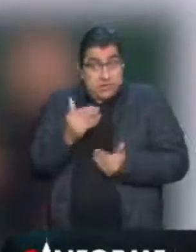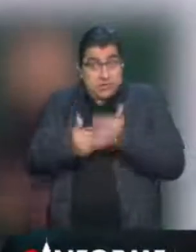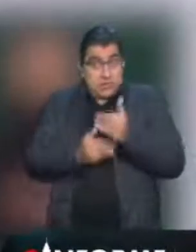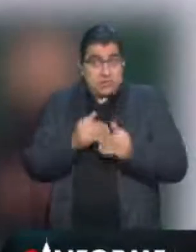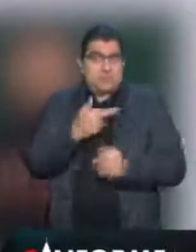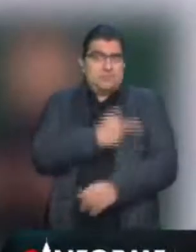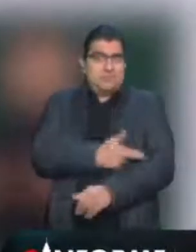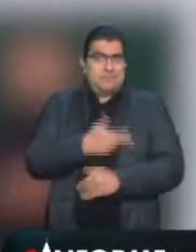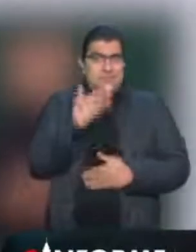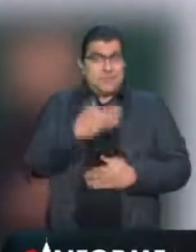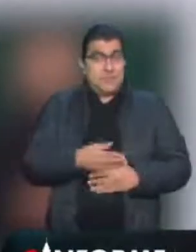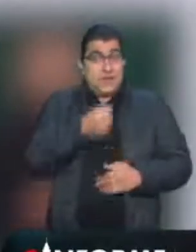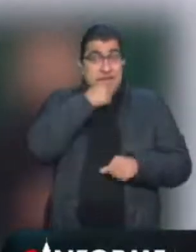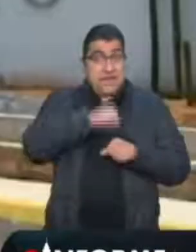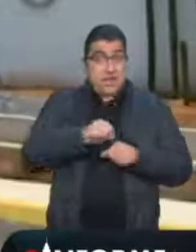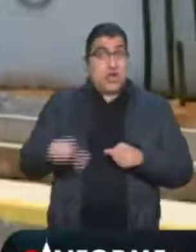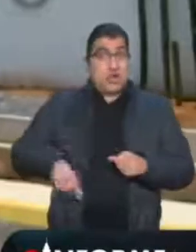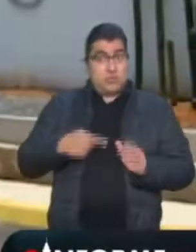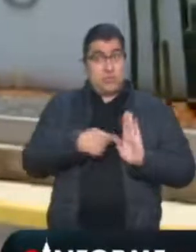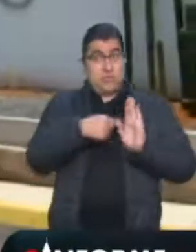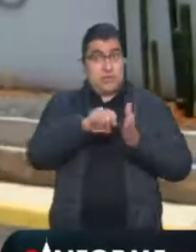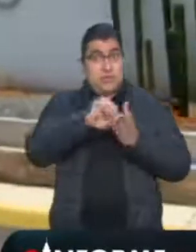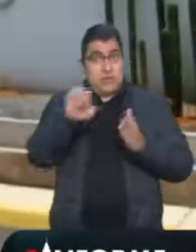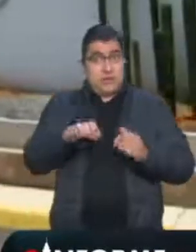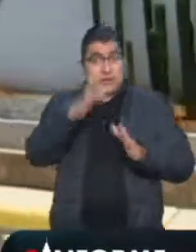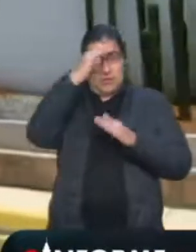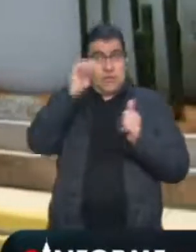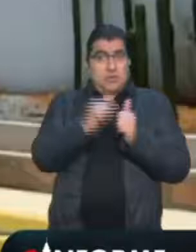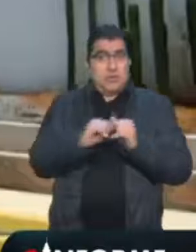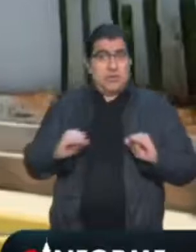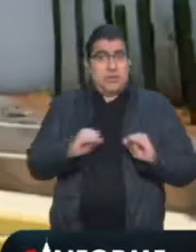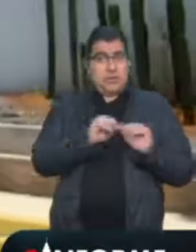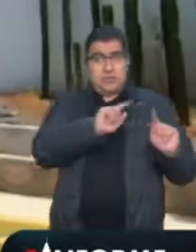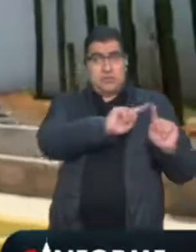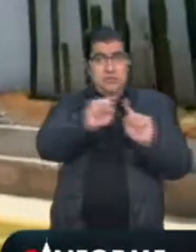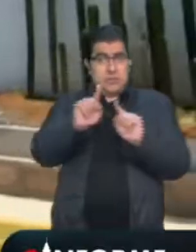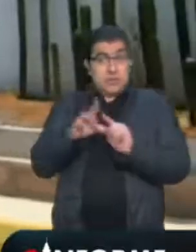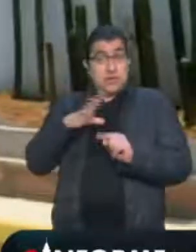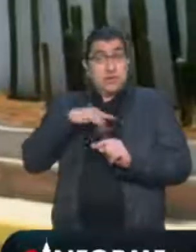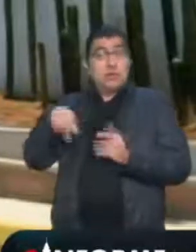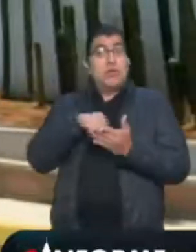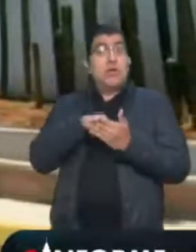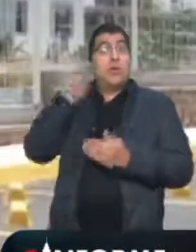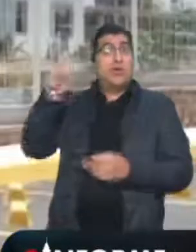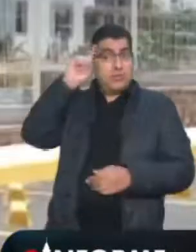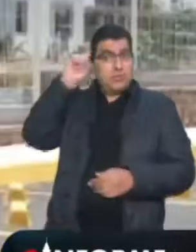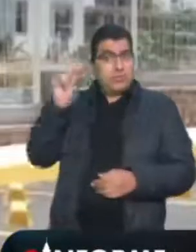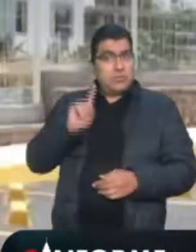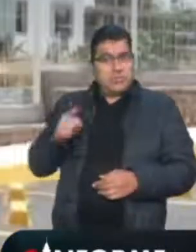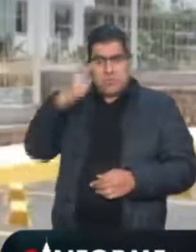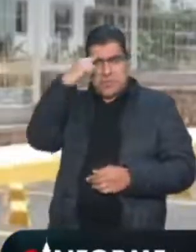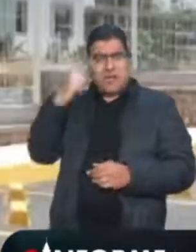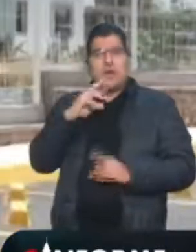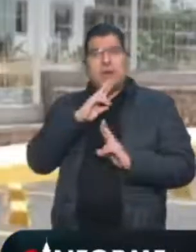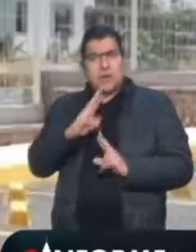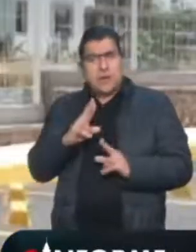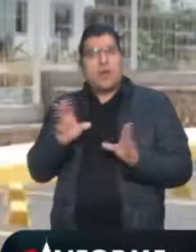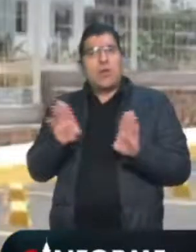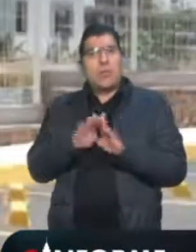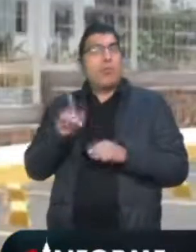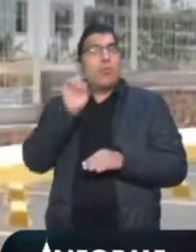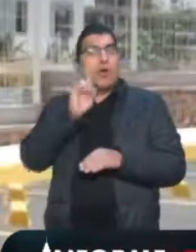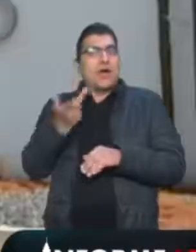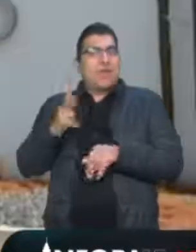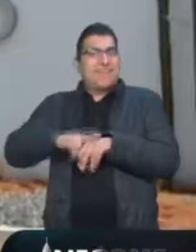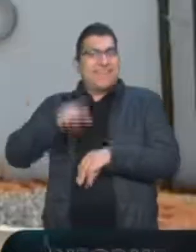El secretario de Gobernación tiene como ejemplo un acuerdo interinstitucional que tiene lugar en Zacatecas para resolver el problema del Hospital de la Mujer que